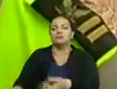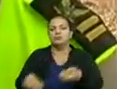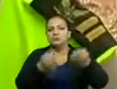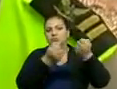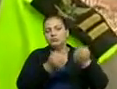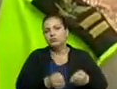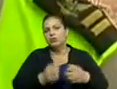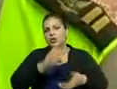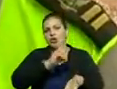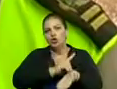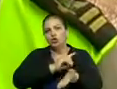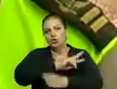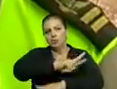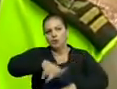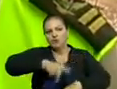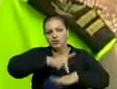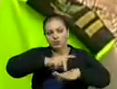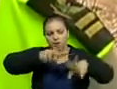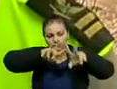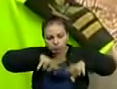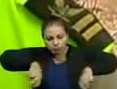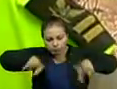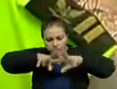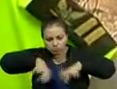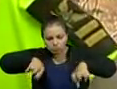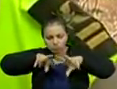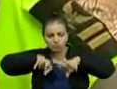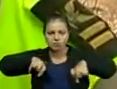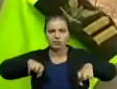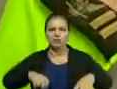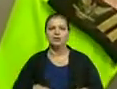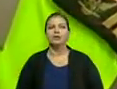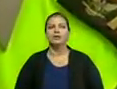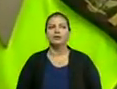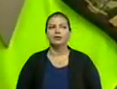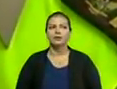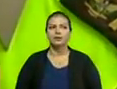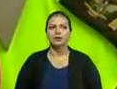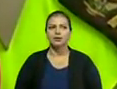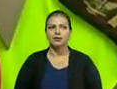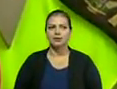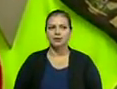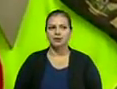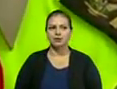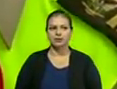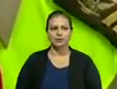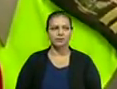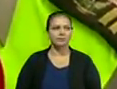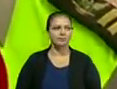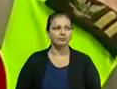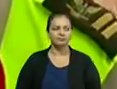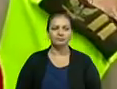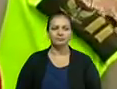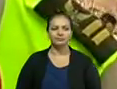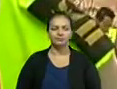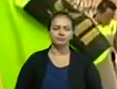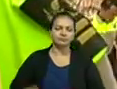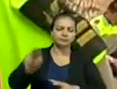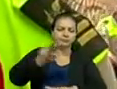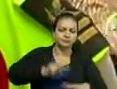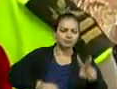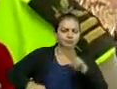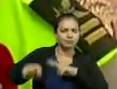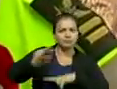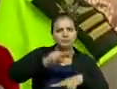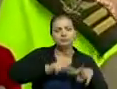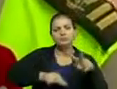unidades pertinentes vinieron acá para levantar los indicios y de acuerdo a eso trabajar con las autoridades pertinentes